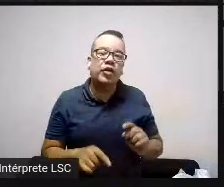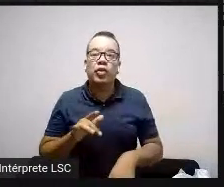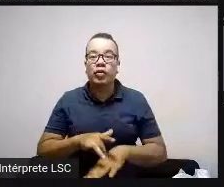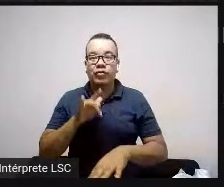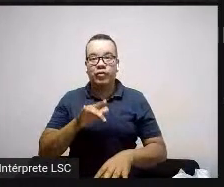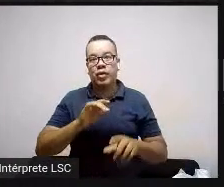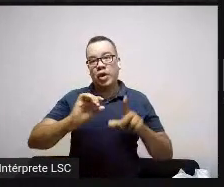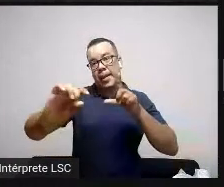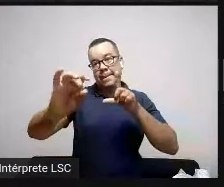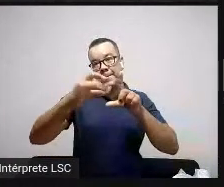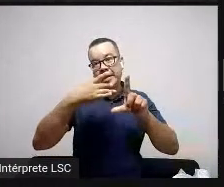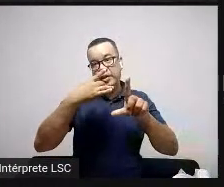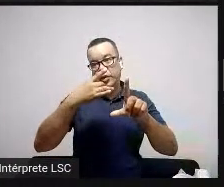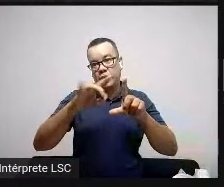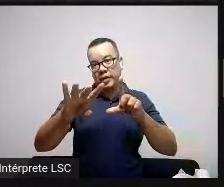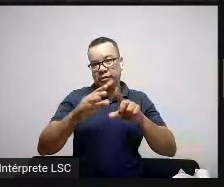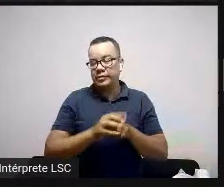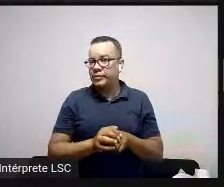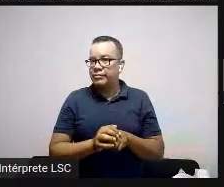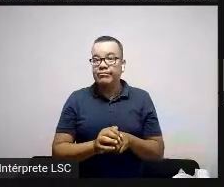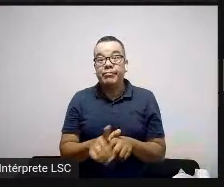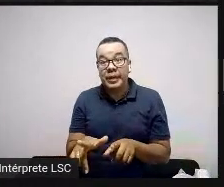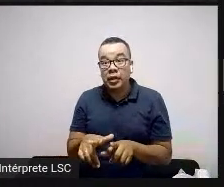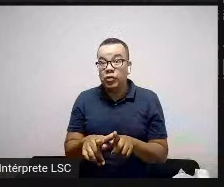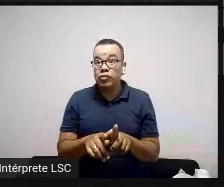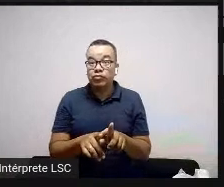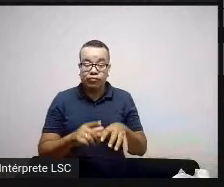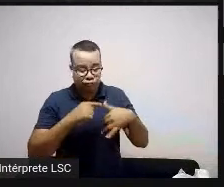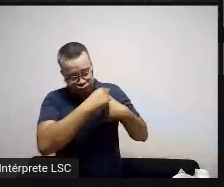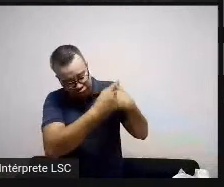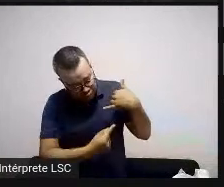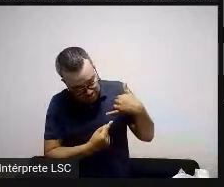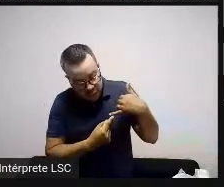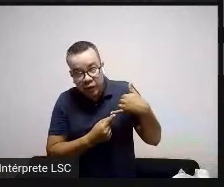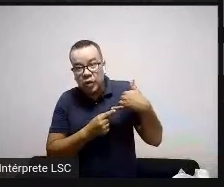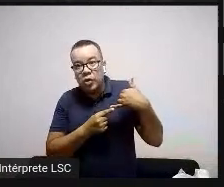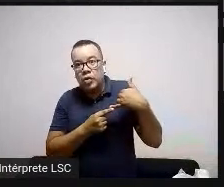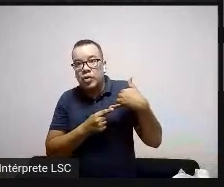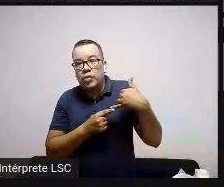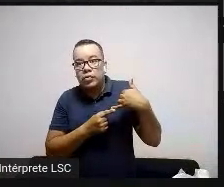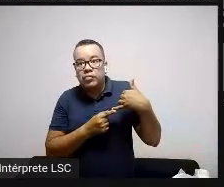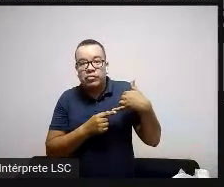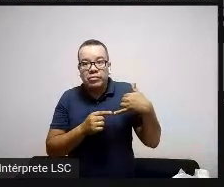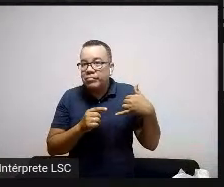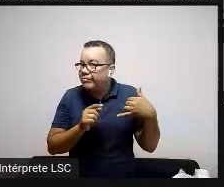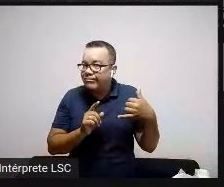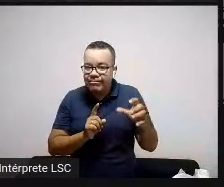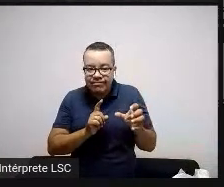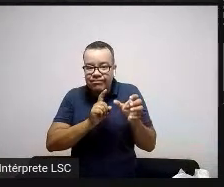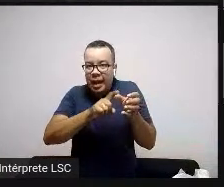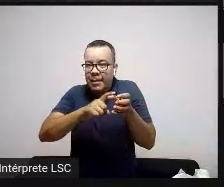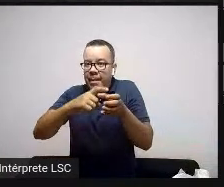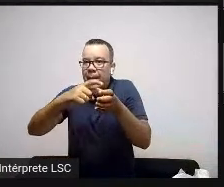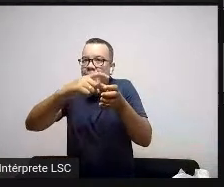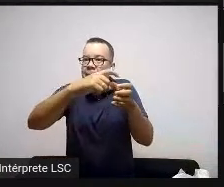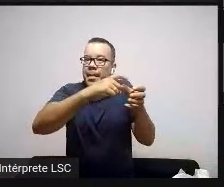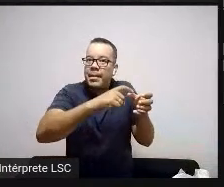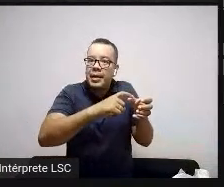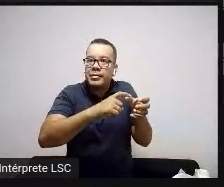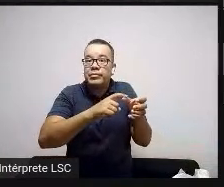se realizará de forma virtual, pero nos conectaremos de todas partes. Serán alrededor de 18 poetas desde México,